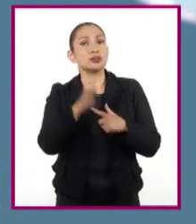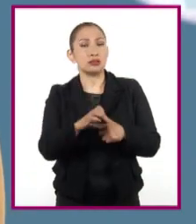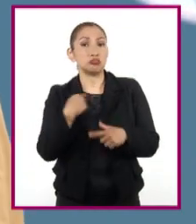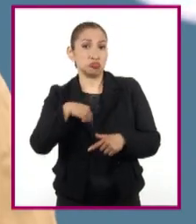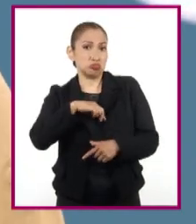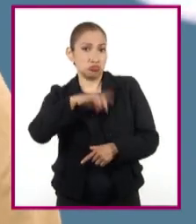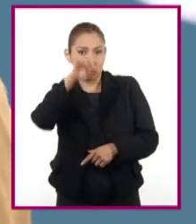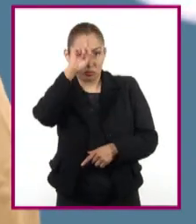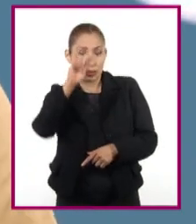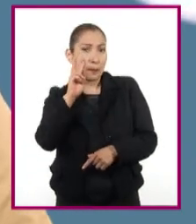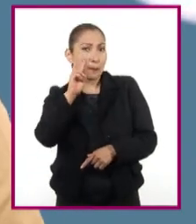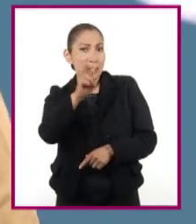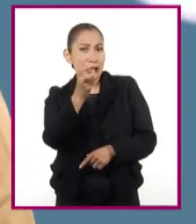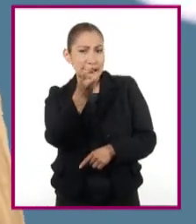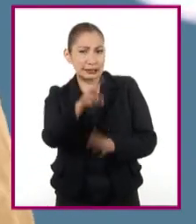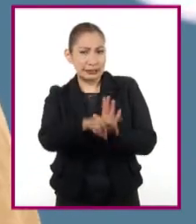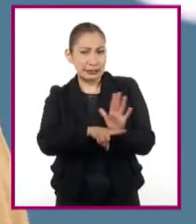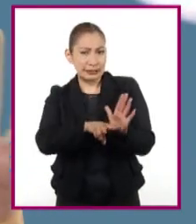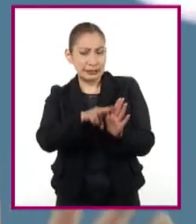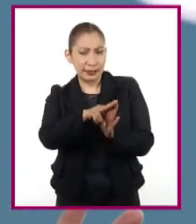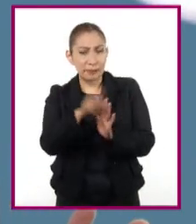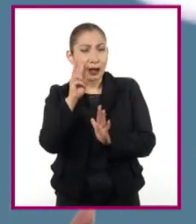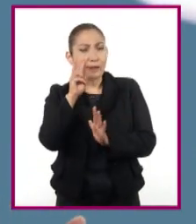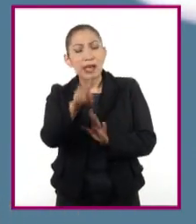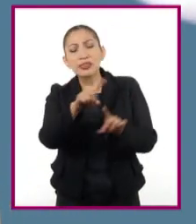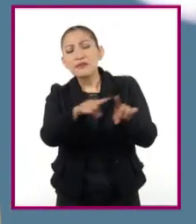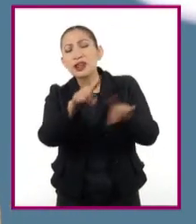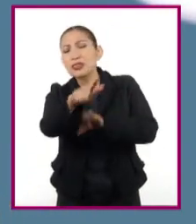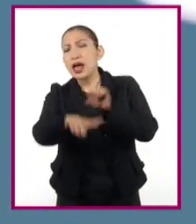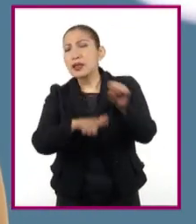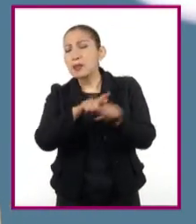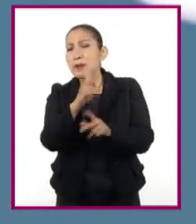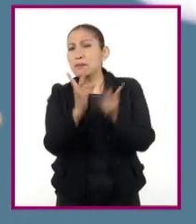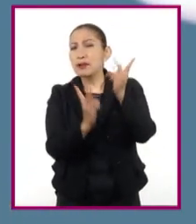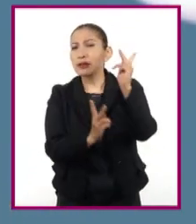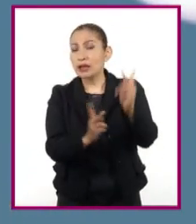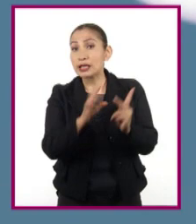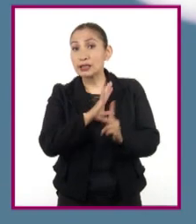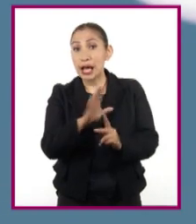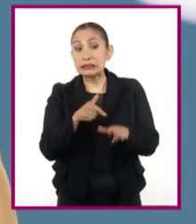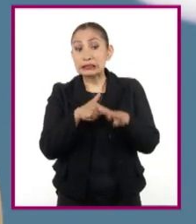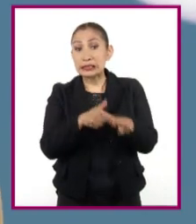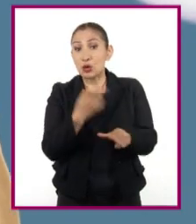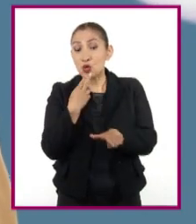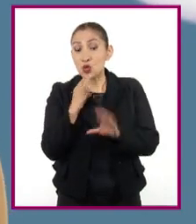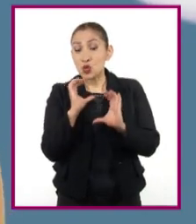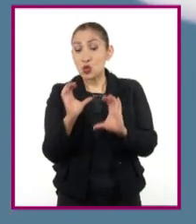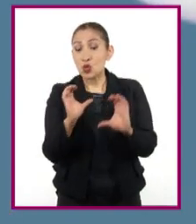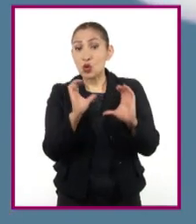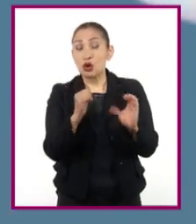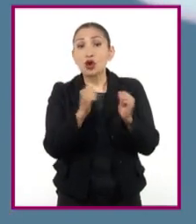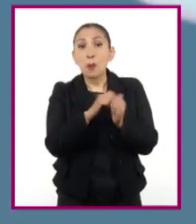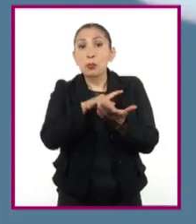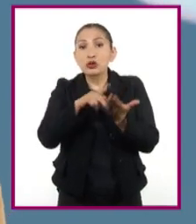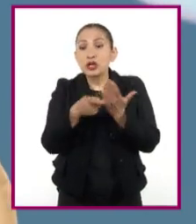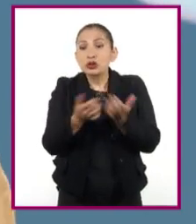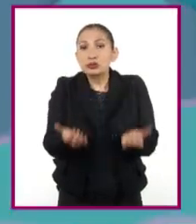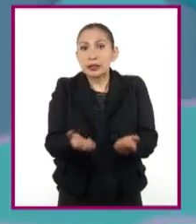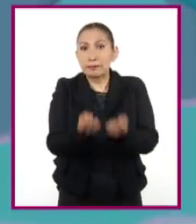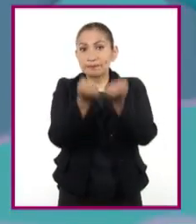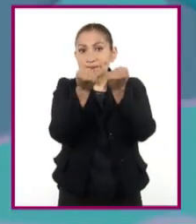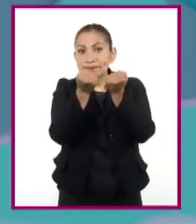les sugerimos observar el siguiente video para apreciar las especies que se han logrado preservar a través de proyectos de